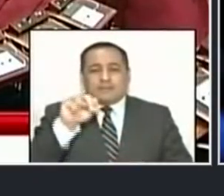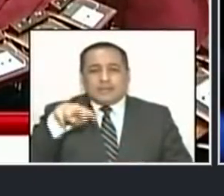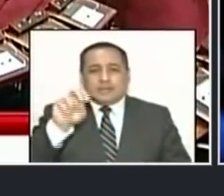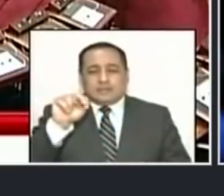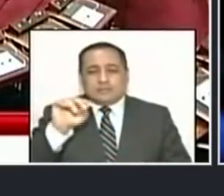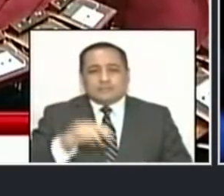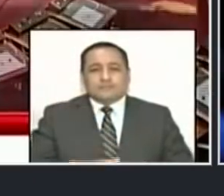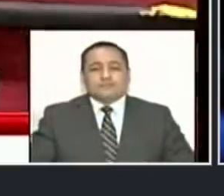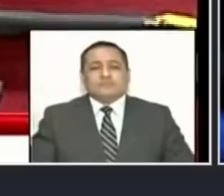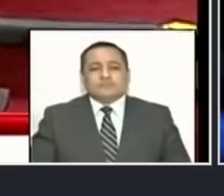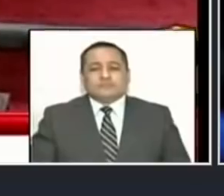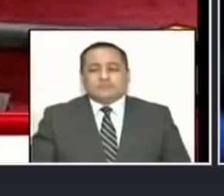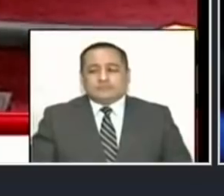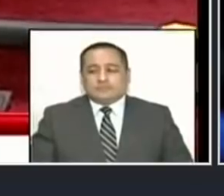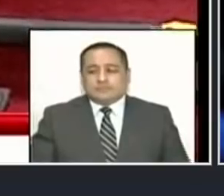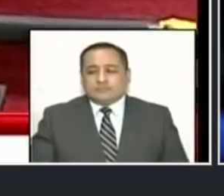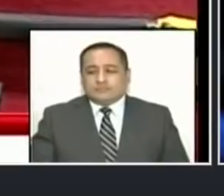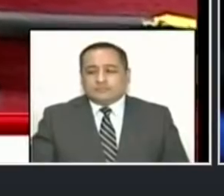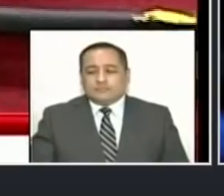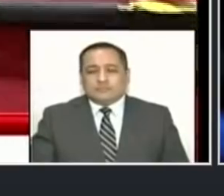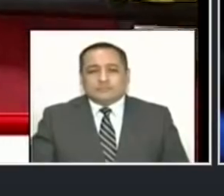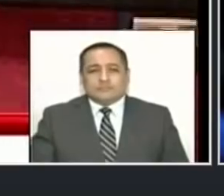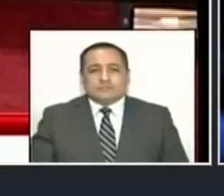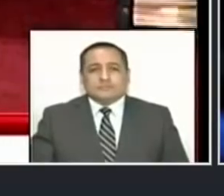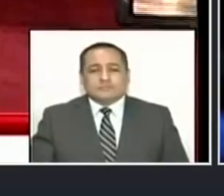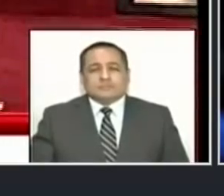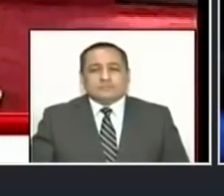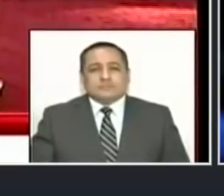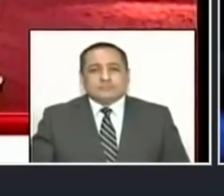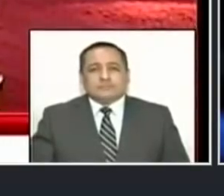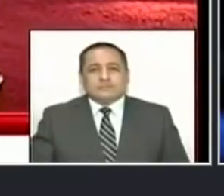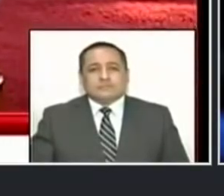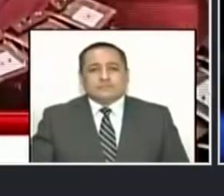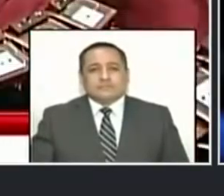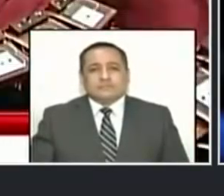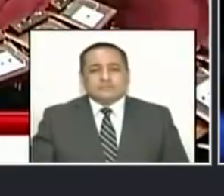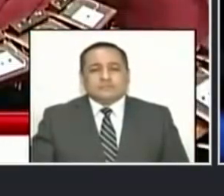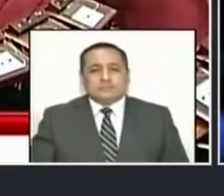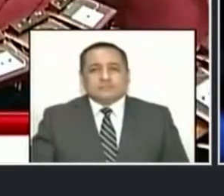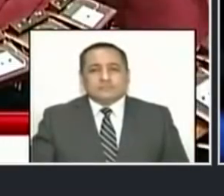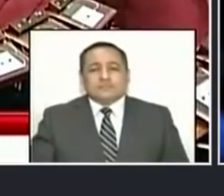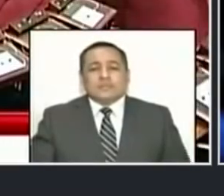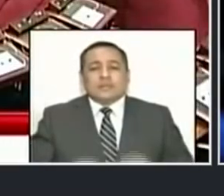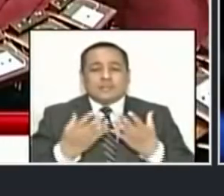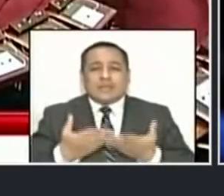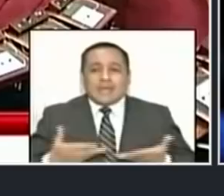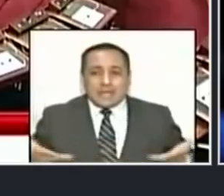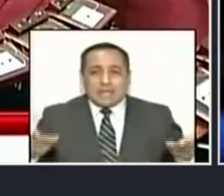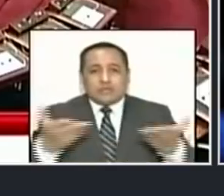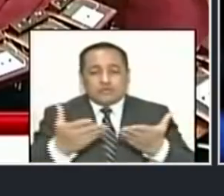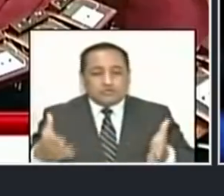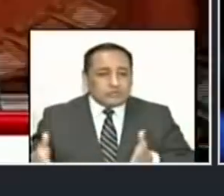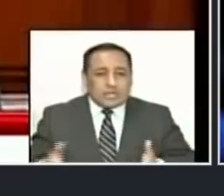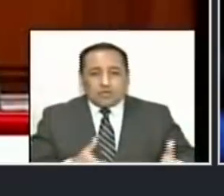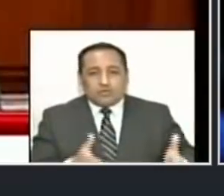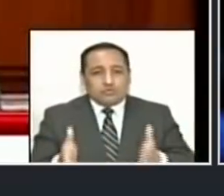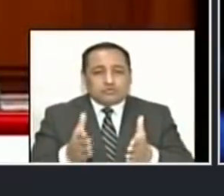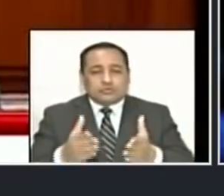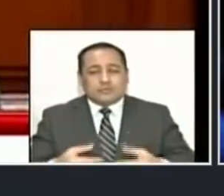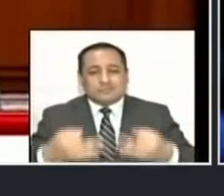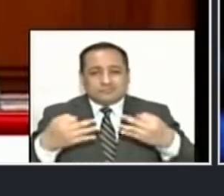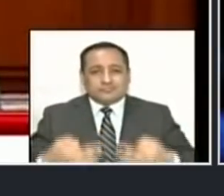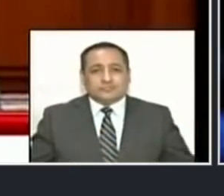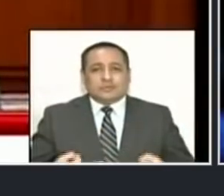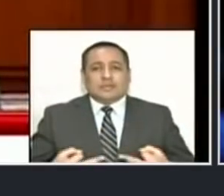y a deshacerse del presidente de ese Congreso electo hace ocho meses. Entonces, hay un problema en el sistema